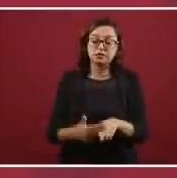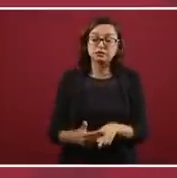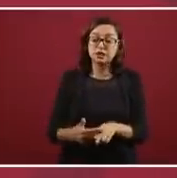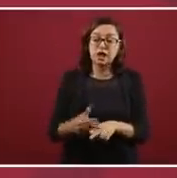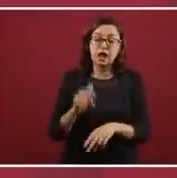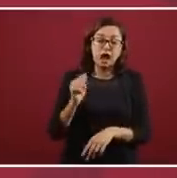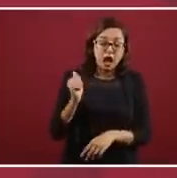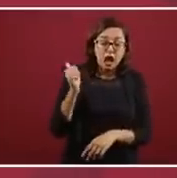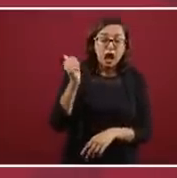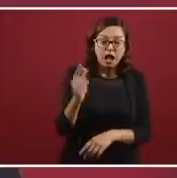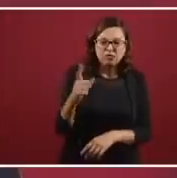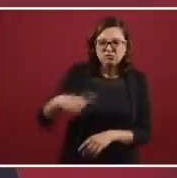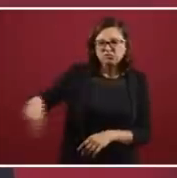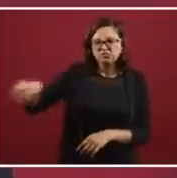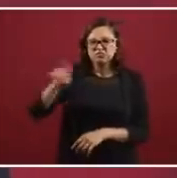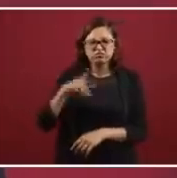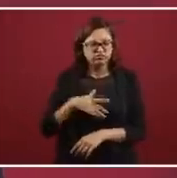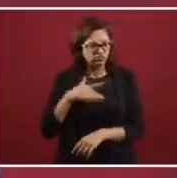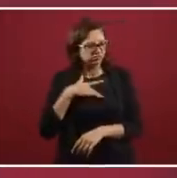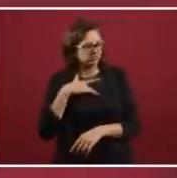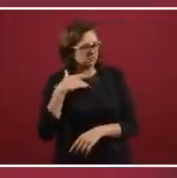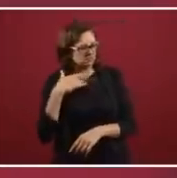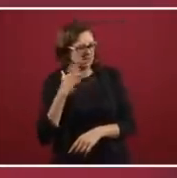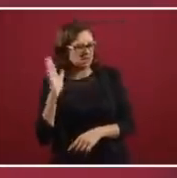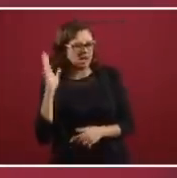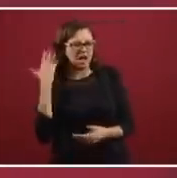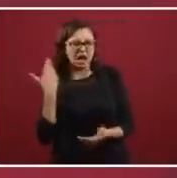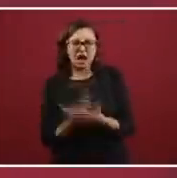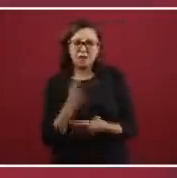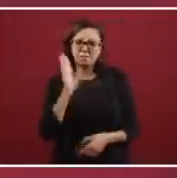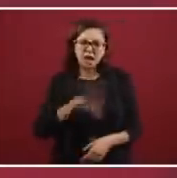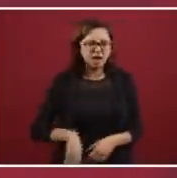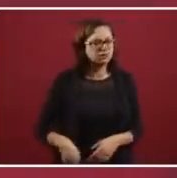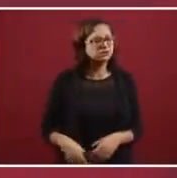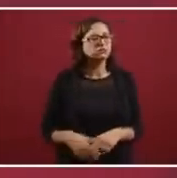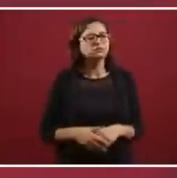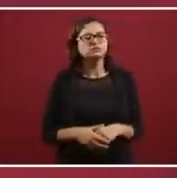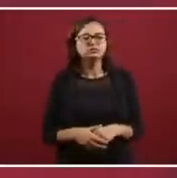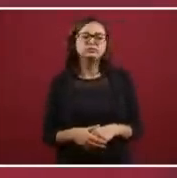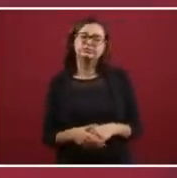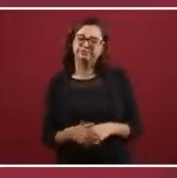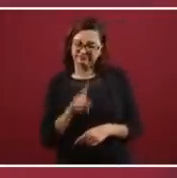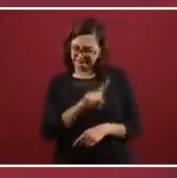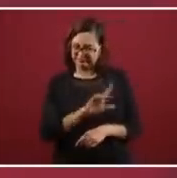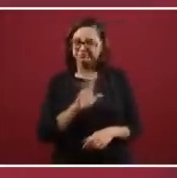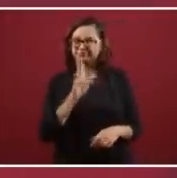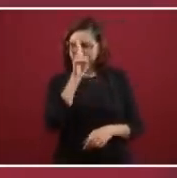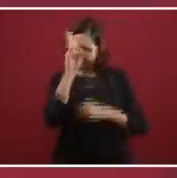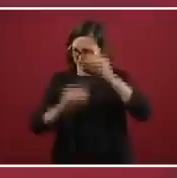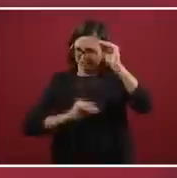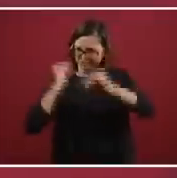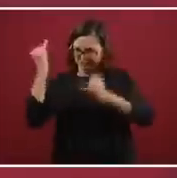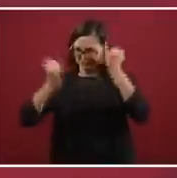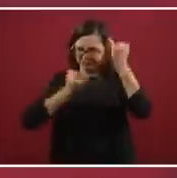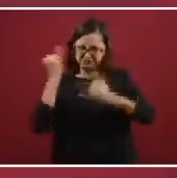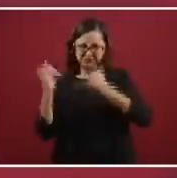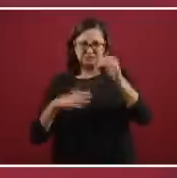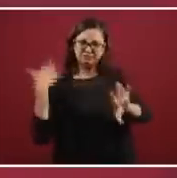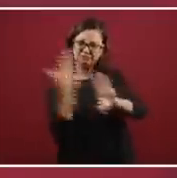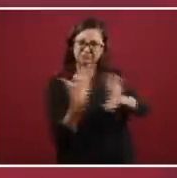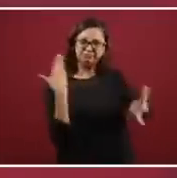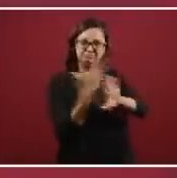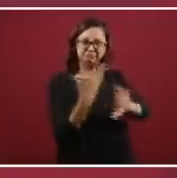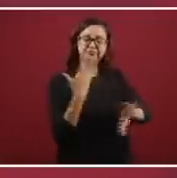poderosos. Y ahí sí le fabricaban delitos y todo. Entonces, son tiempos